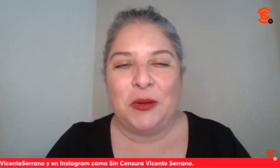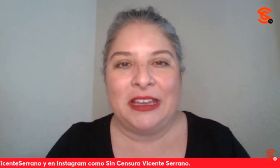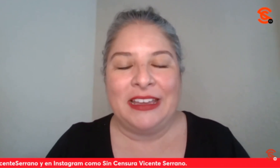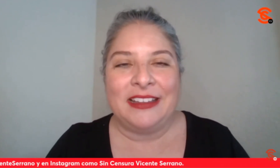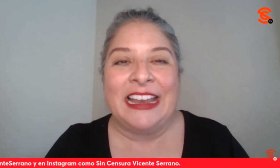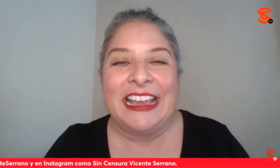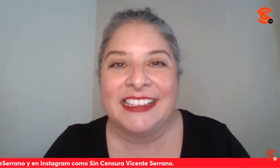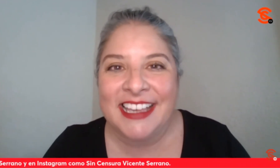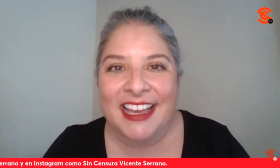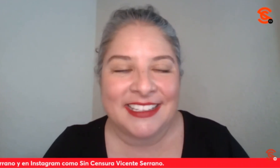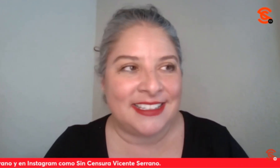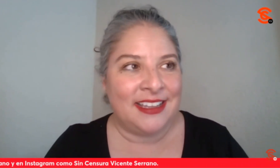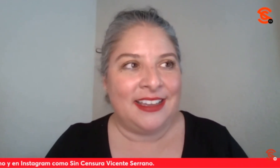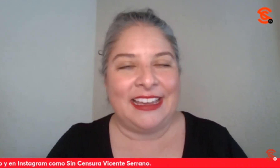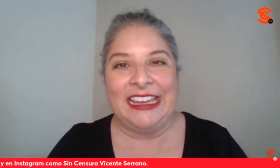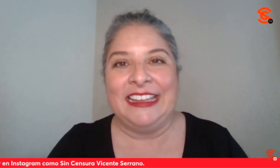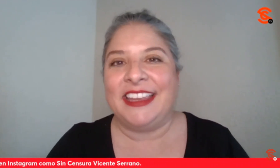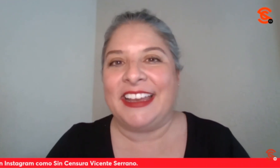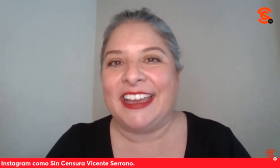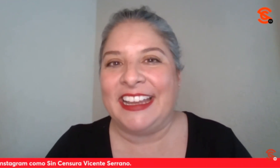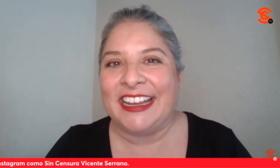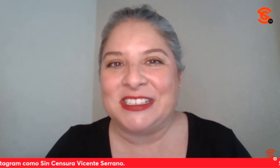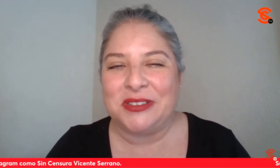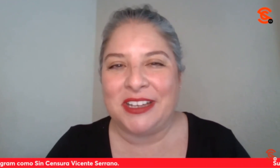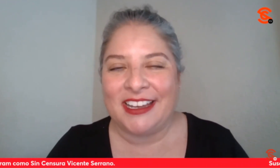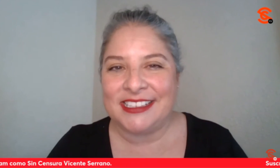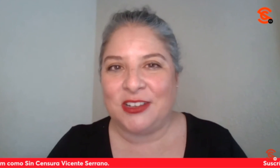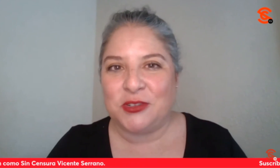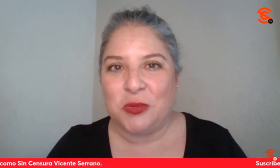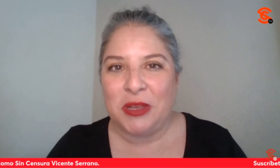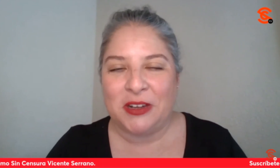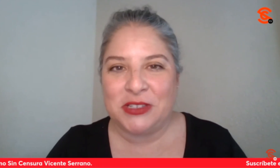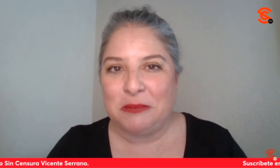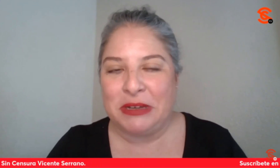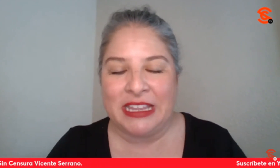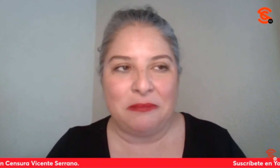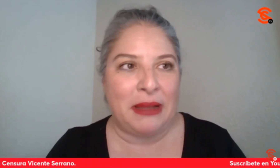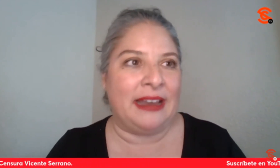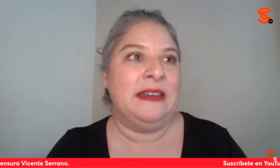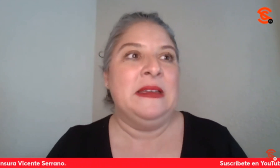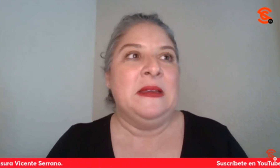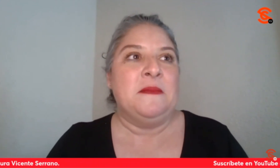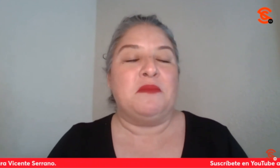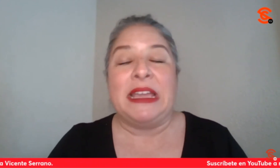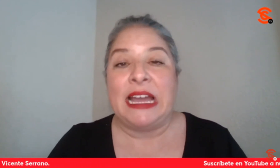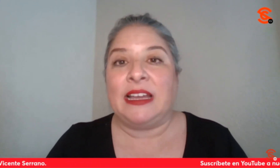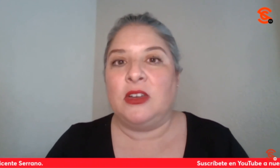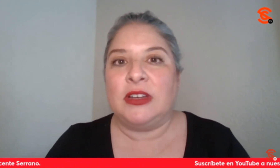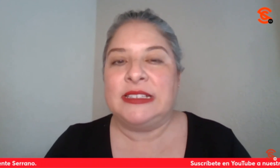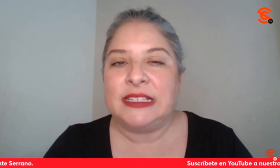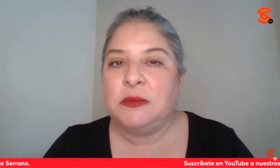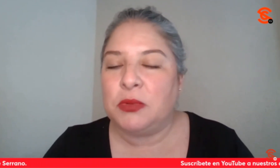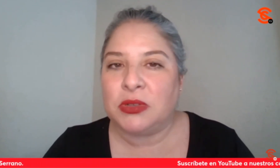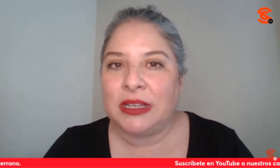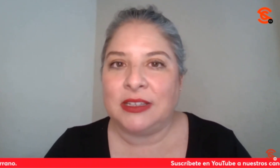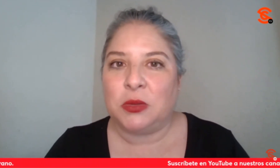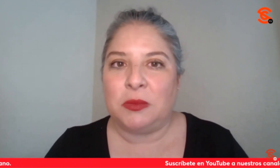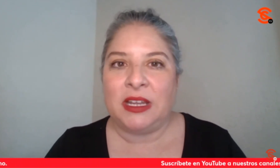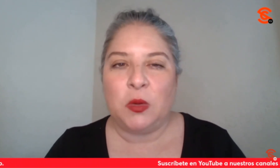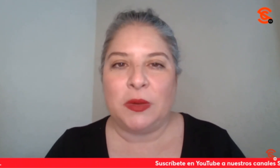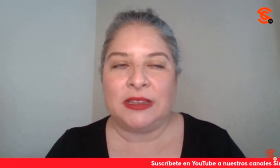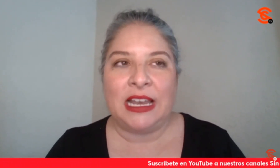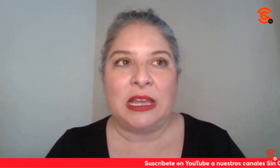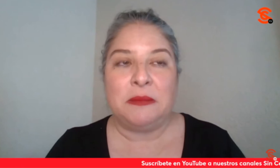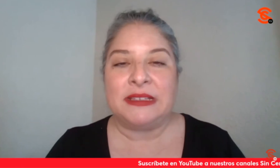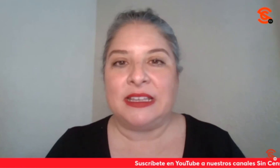sido herencias intergeneracionales en los gobiernos del PRI, del PAN. Vaya, creo que sí es importante tomar